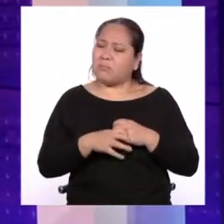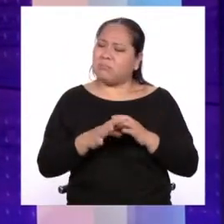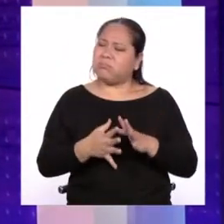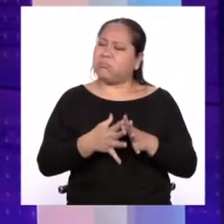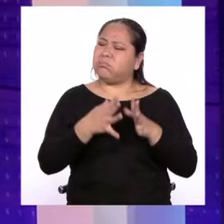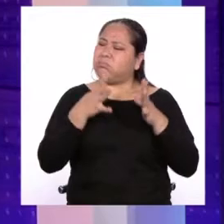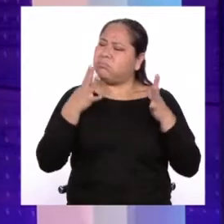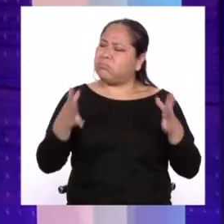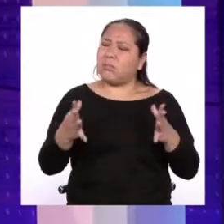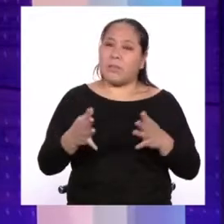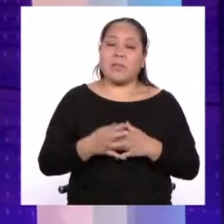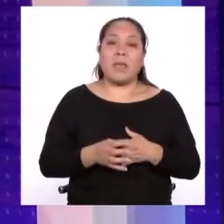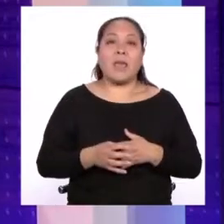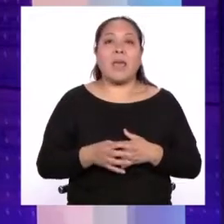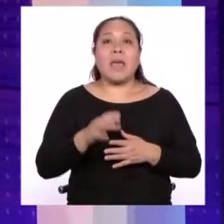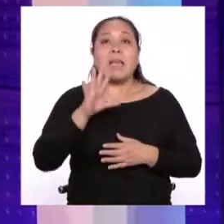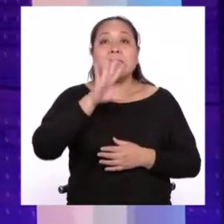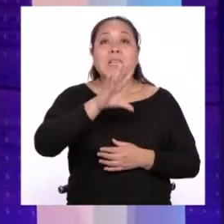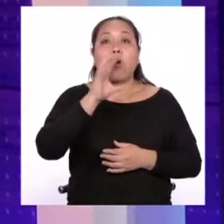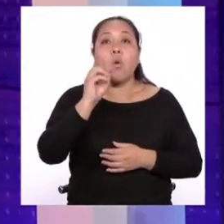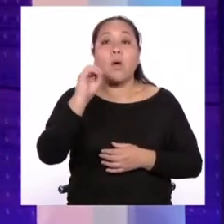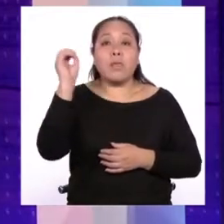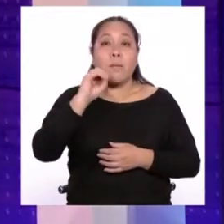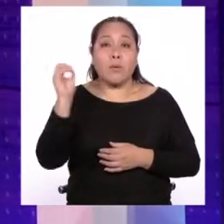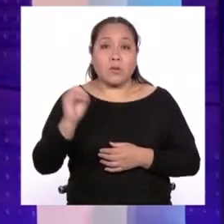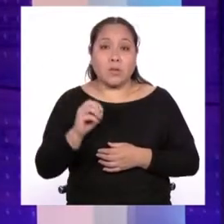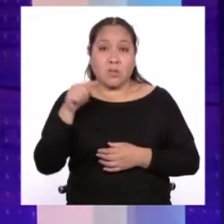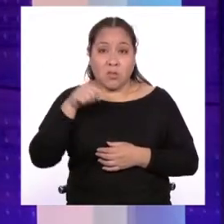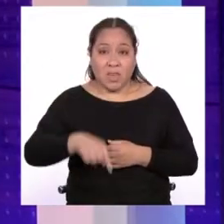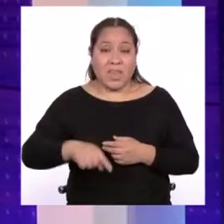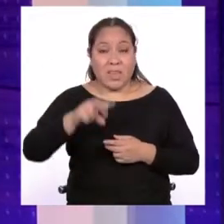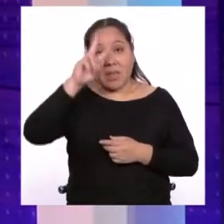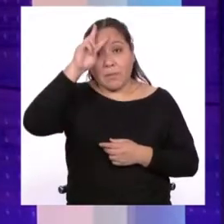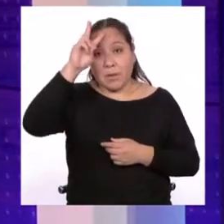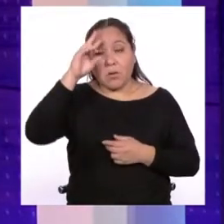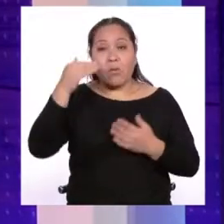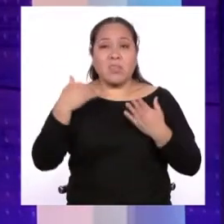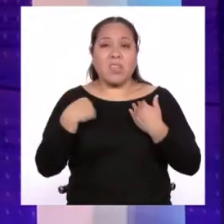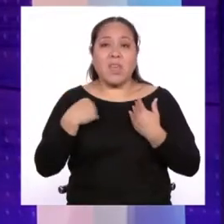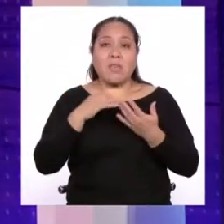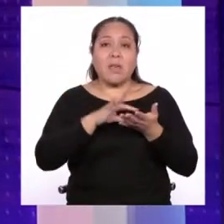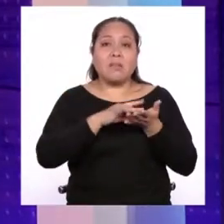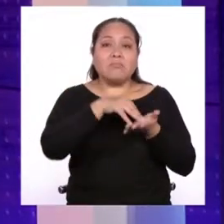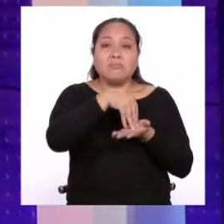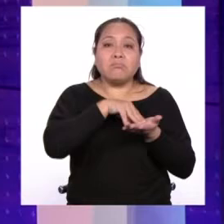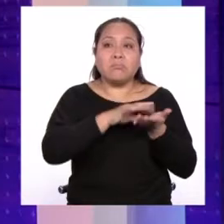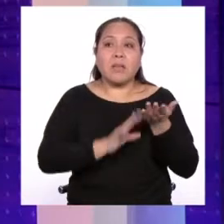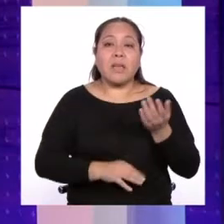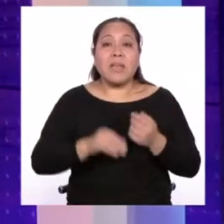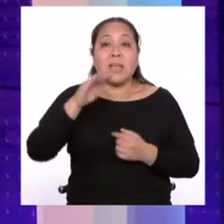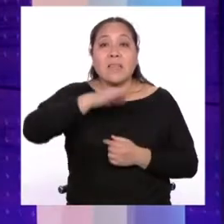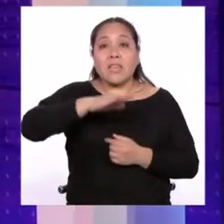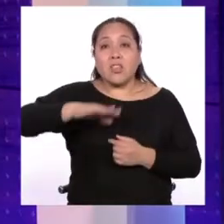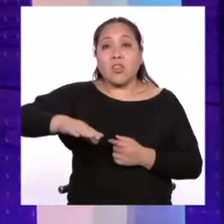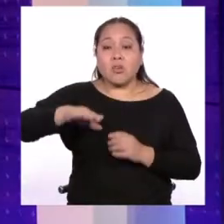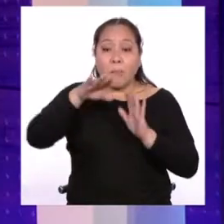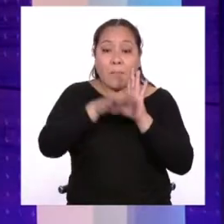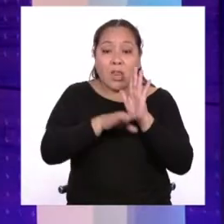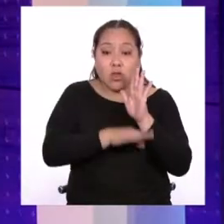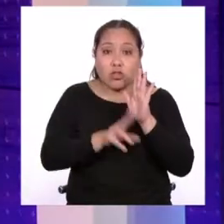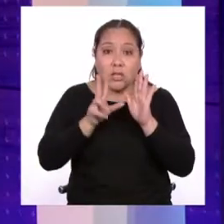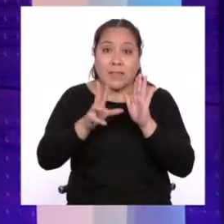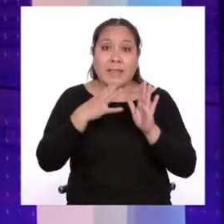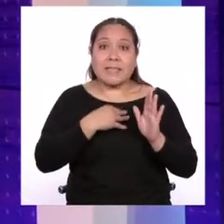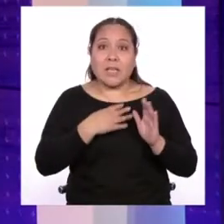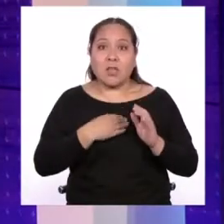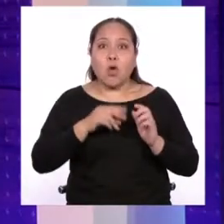pública que afecta casi al 50% de nuestro país. Por ejemplo, en los niños menores de 3 años afecta a